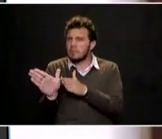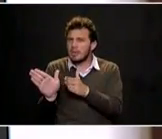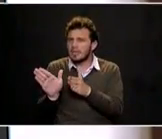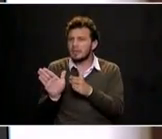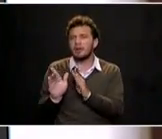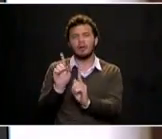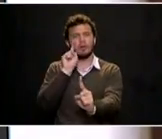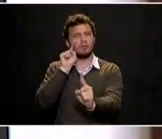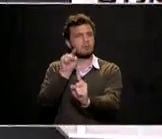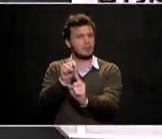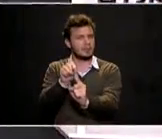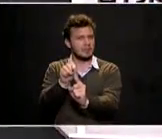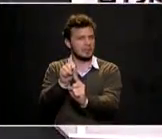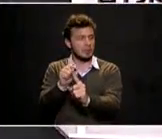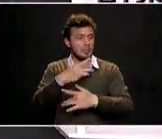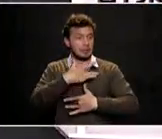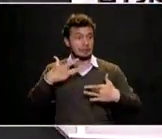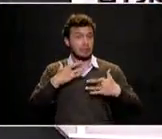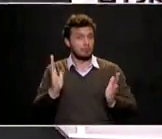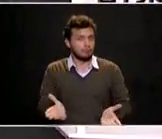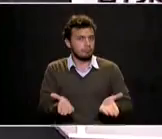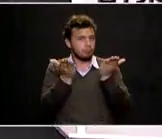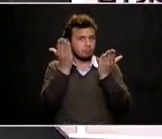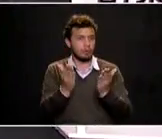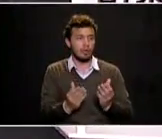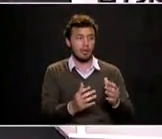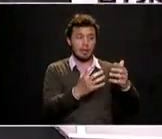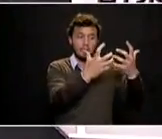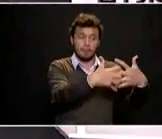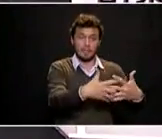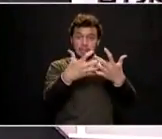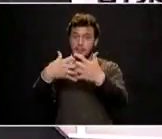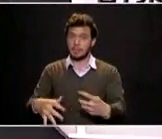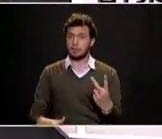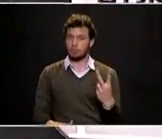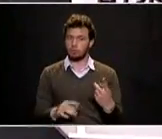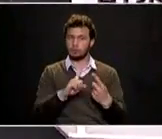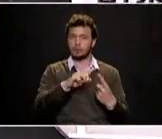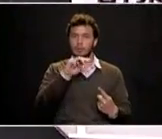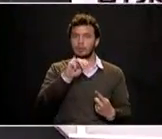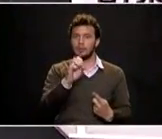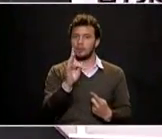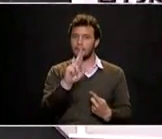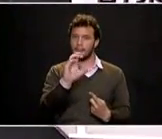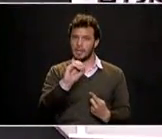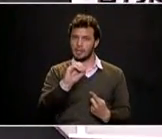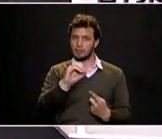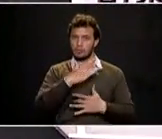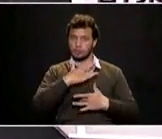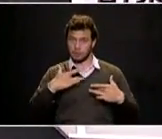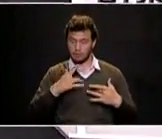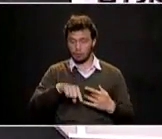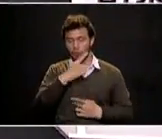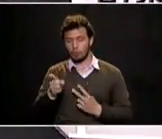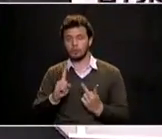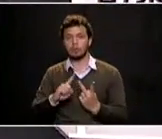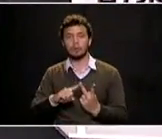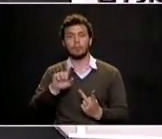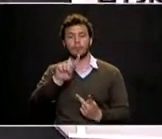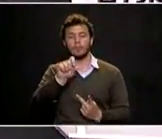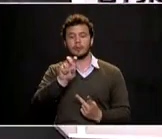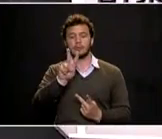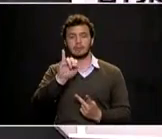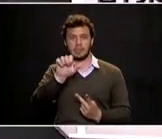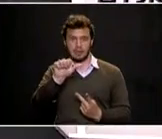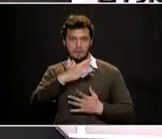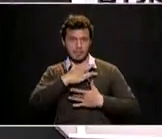entidades claves en la salud de los medellinenses? Metro Salud y Sabia Salud. En el orden en que venimos, esta ronda